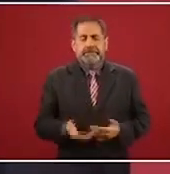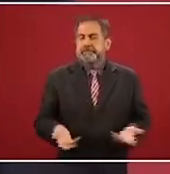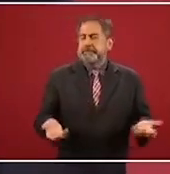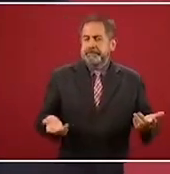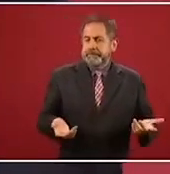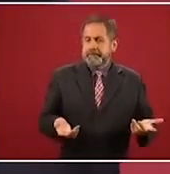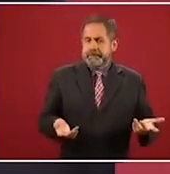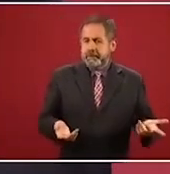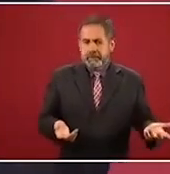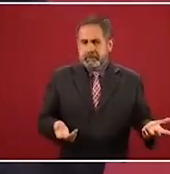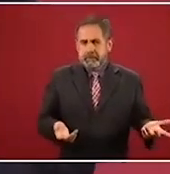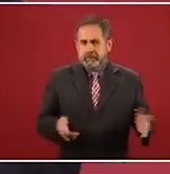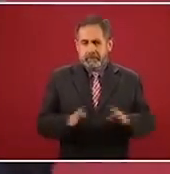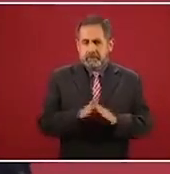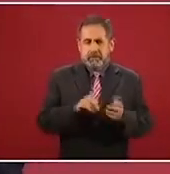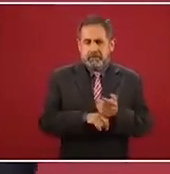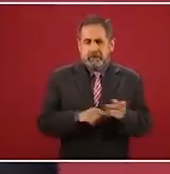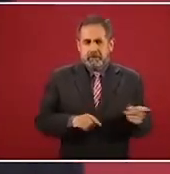y